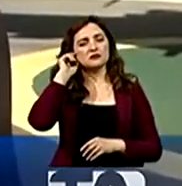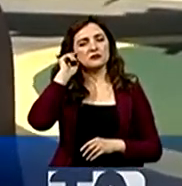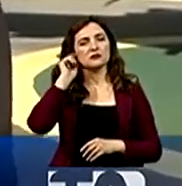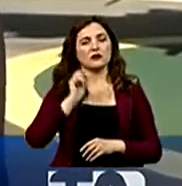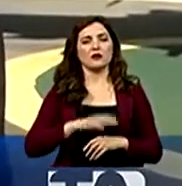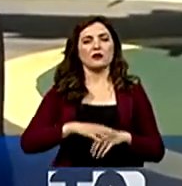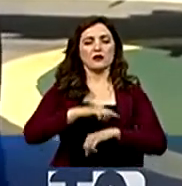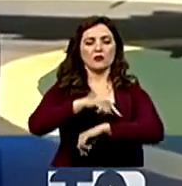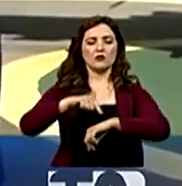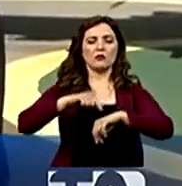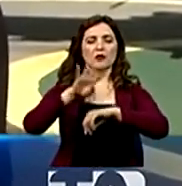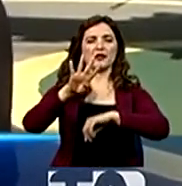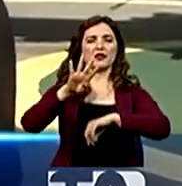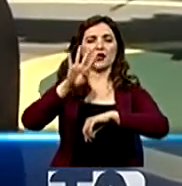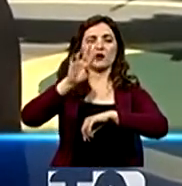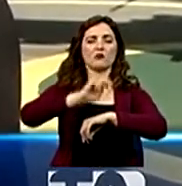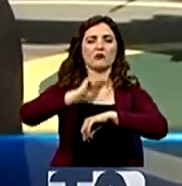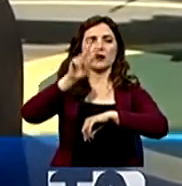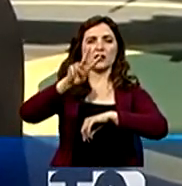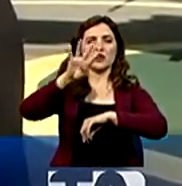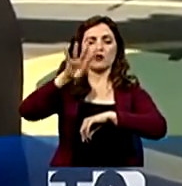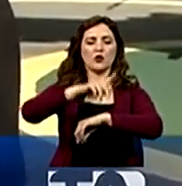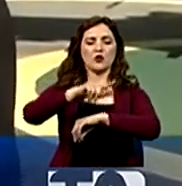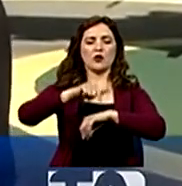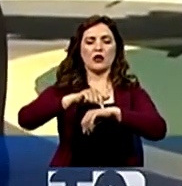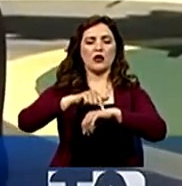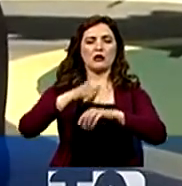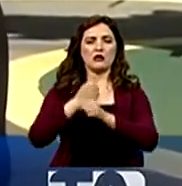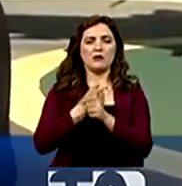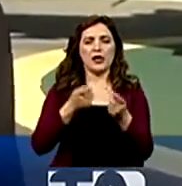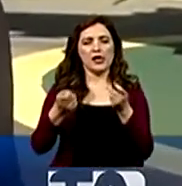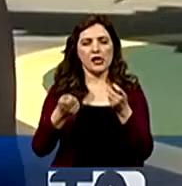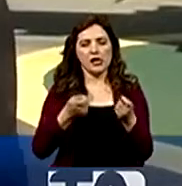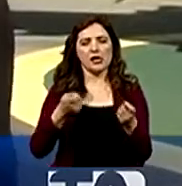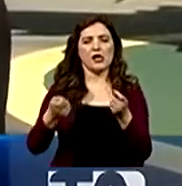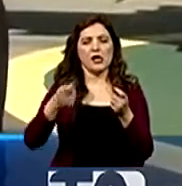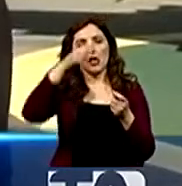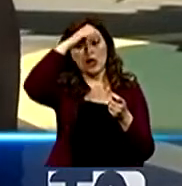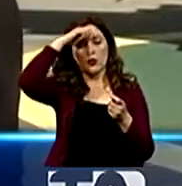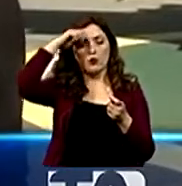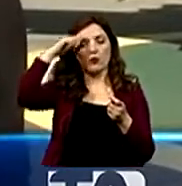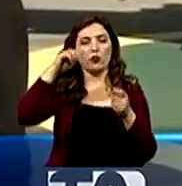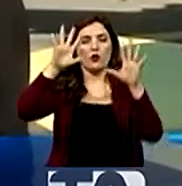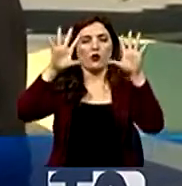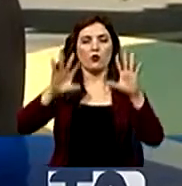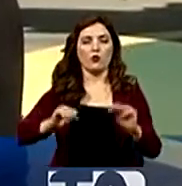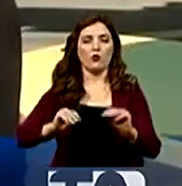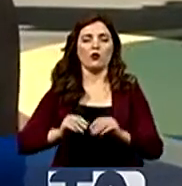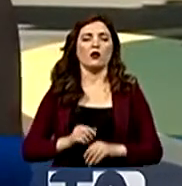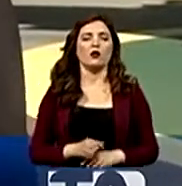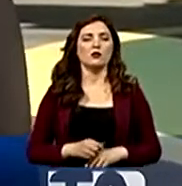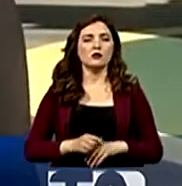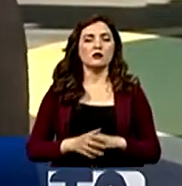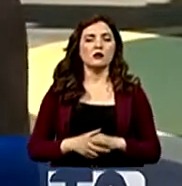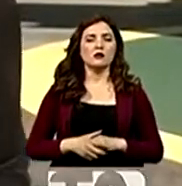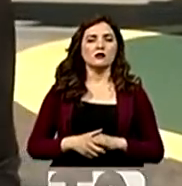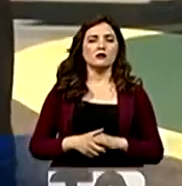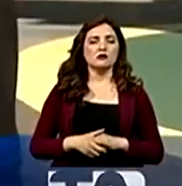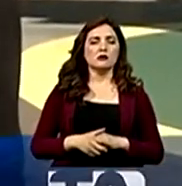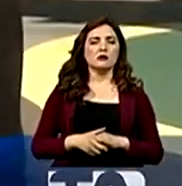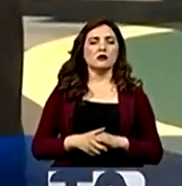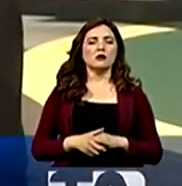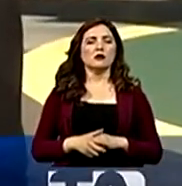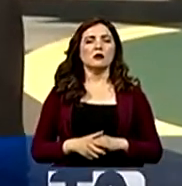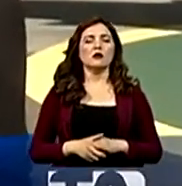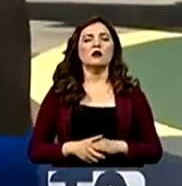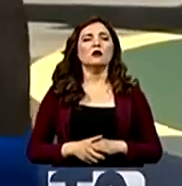horas las que tuvieron que operar los bomberos de la capital para poder apagarlo. Es por eso que queremos aprovechar también este espacio junto a los bomberos para hacer